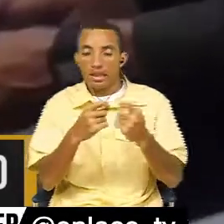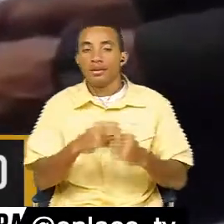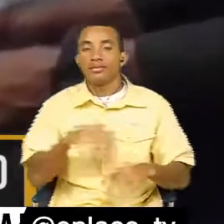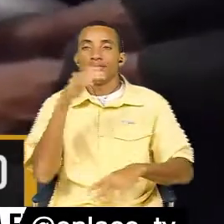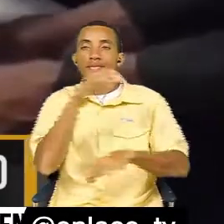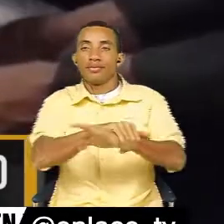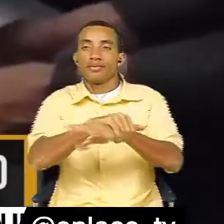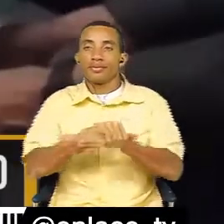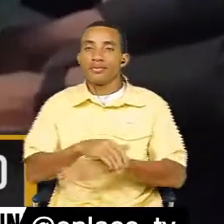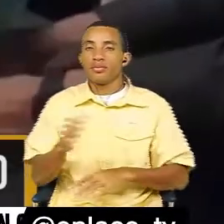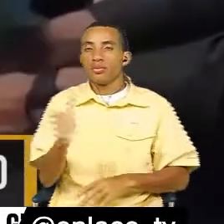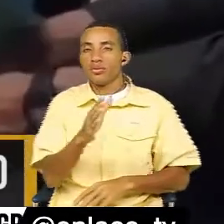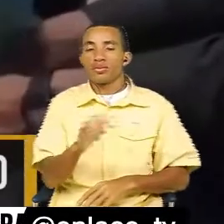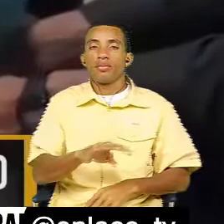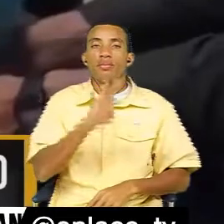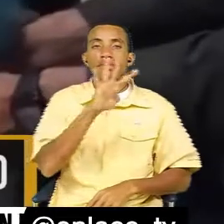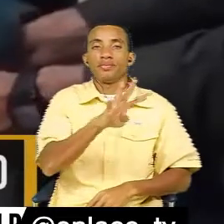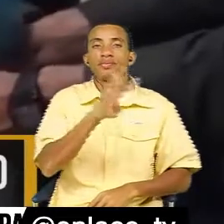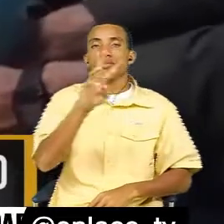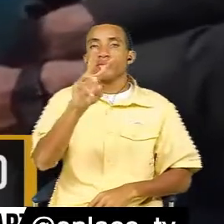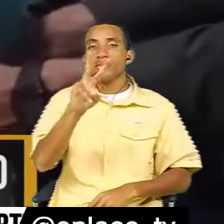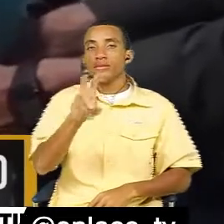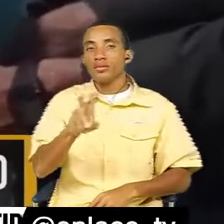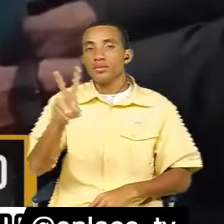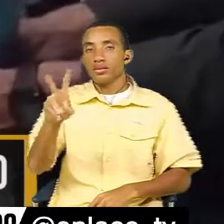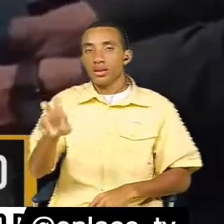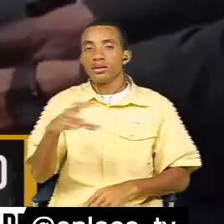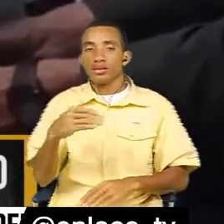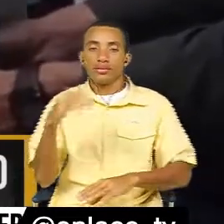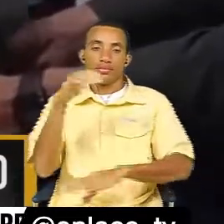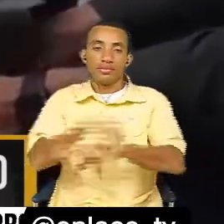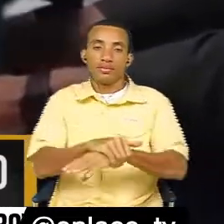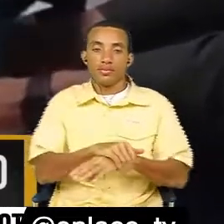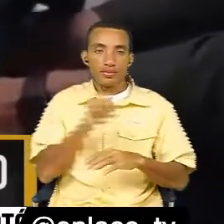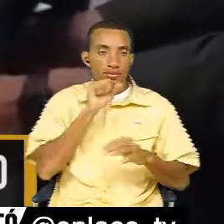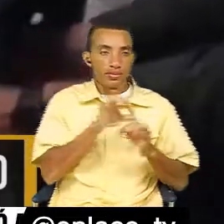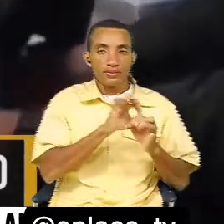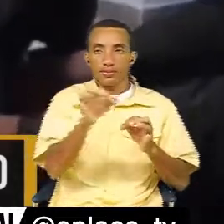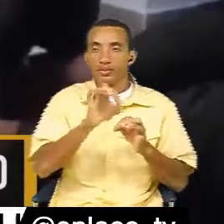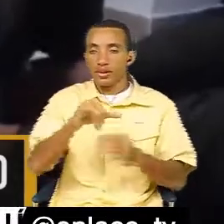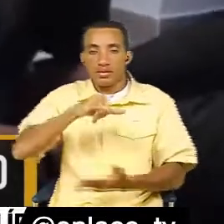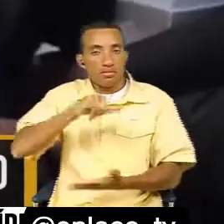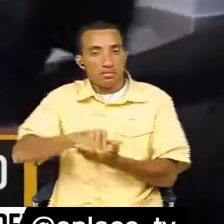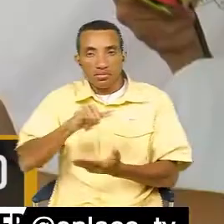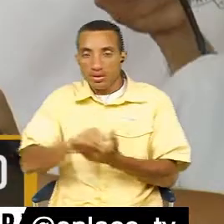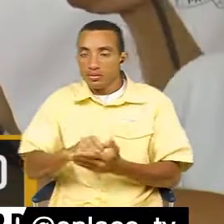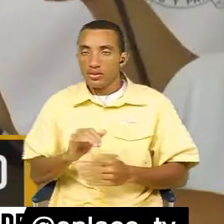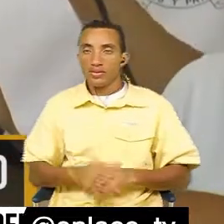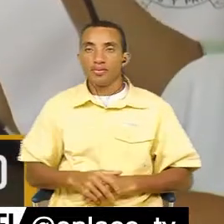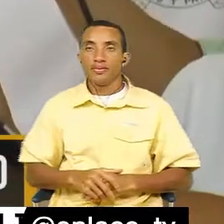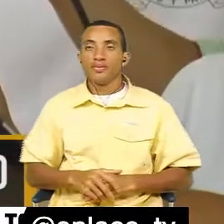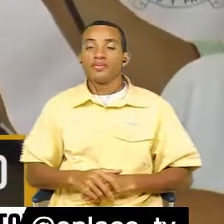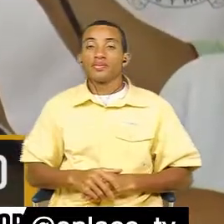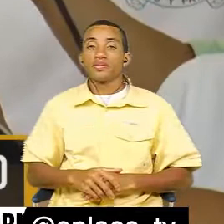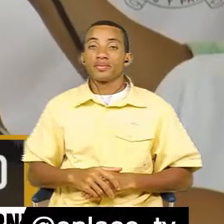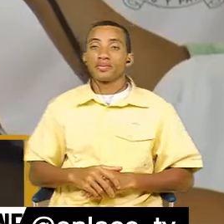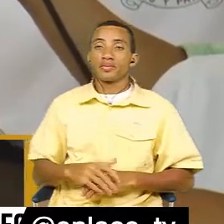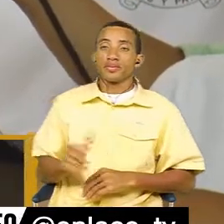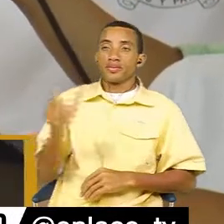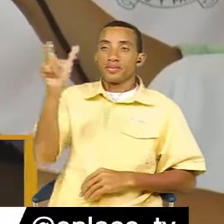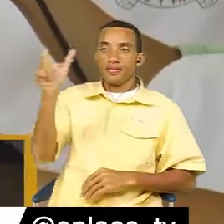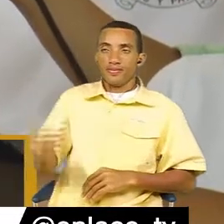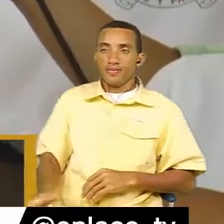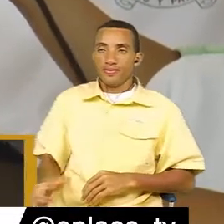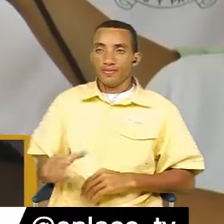son 477 las capturas realizadas en la región del Magdalena Medio por la misma actuación ilegal. Esta persona venía en